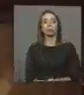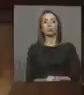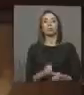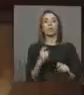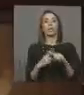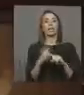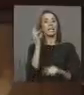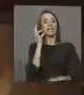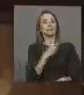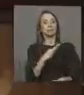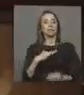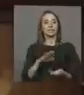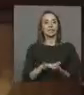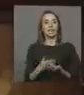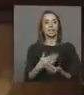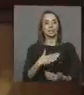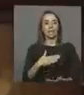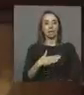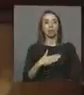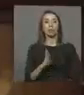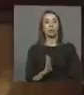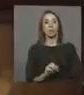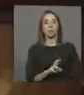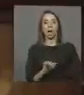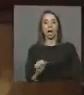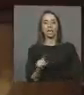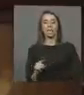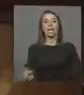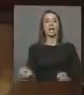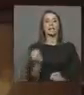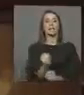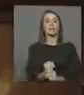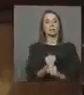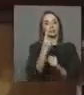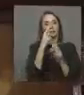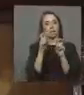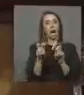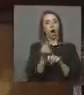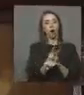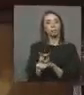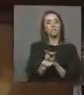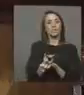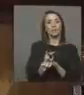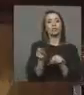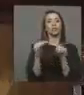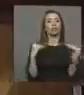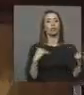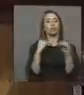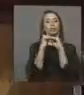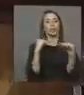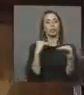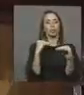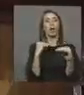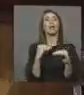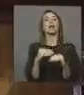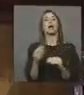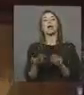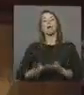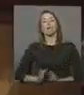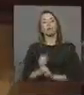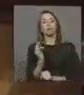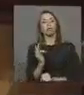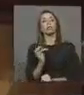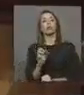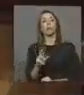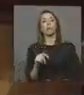ex ministra de Salud, doña Soledad Barría, en representación del Observatorio de Género y Equidad, la Fundación Porta Vitae,